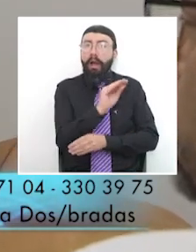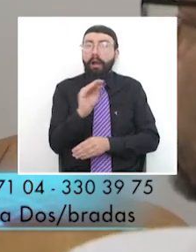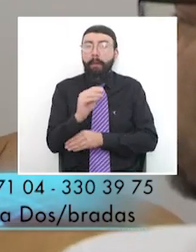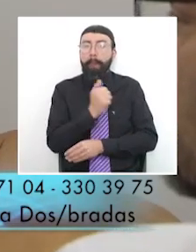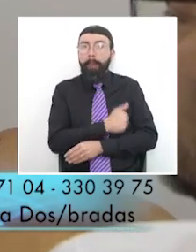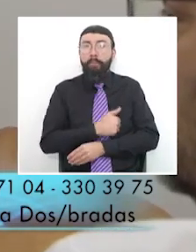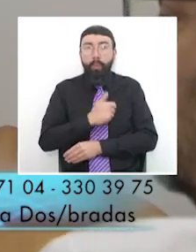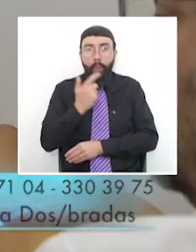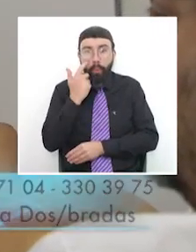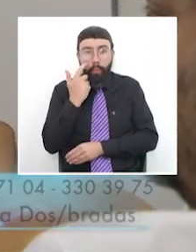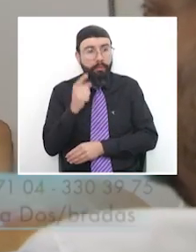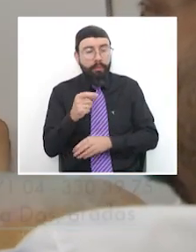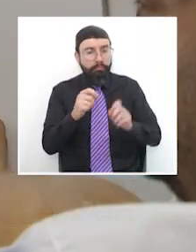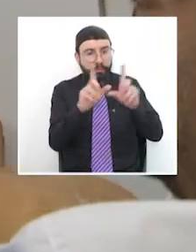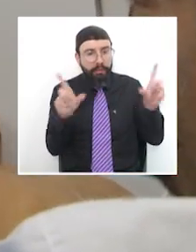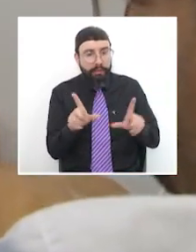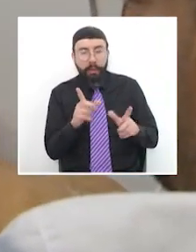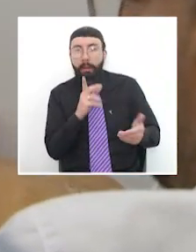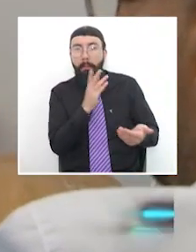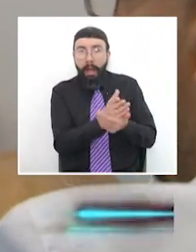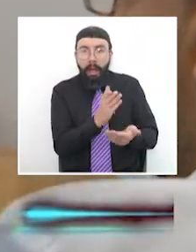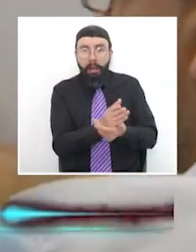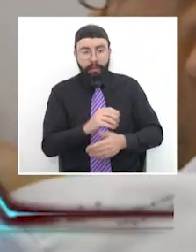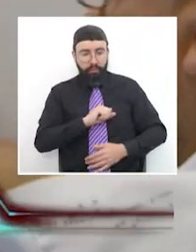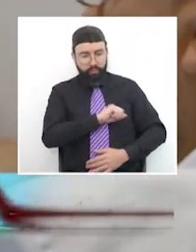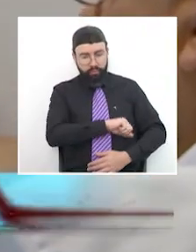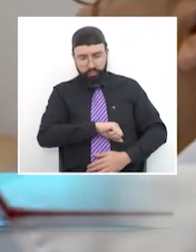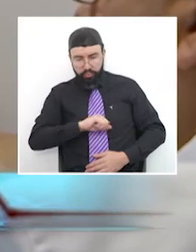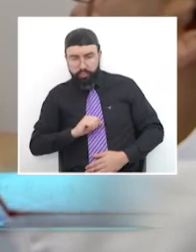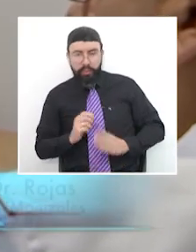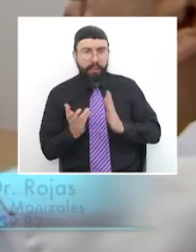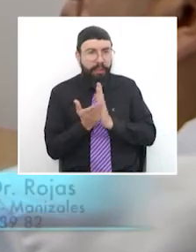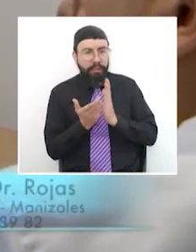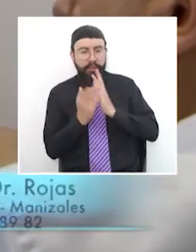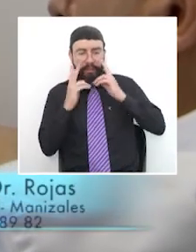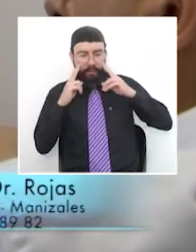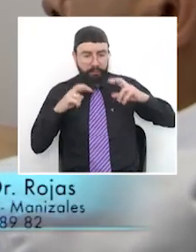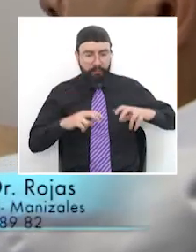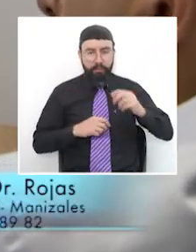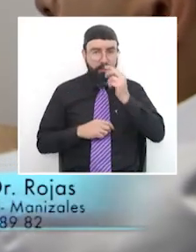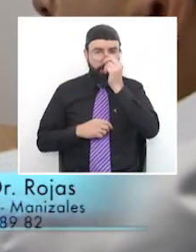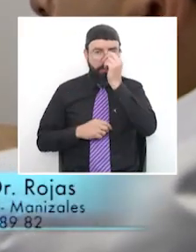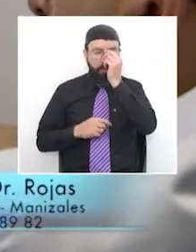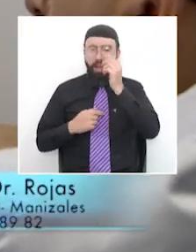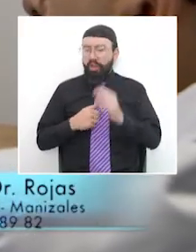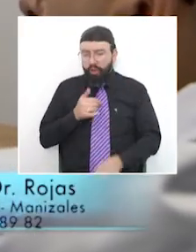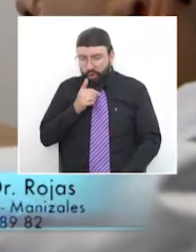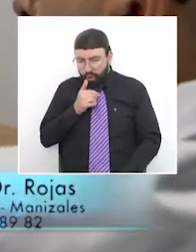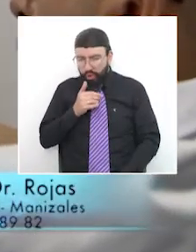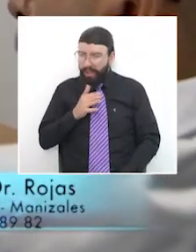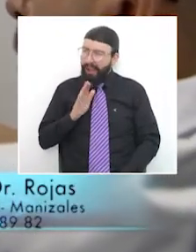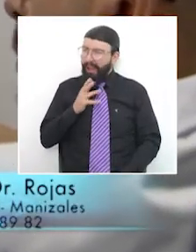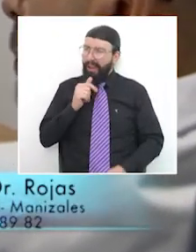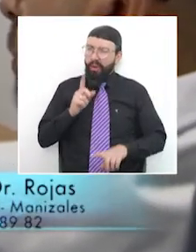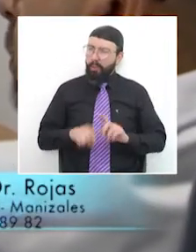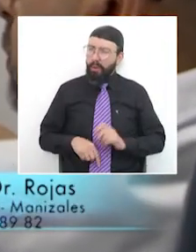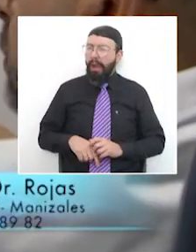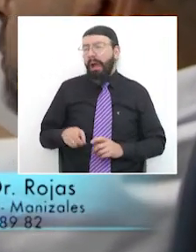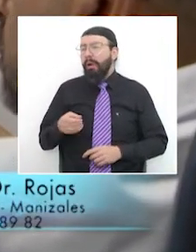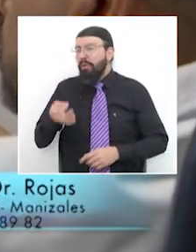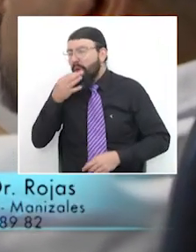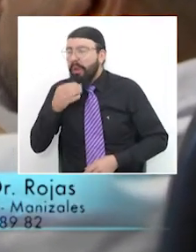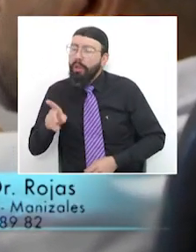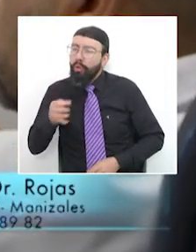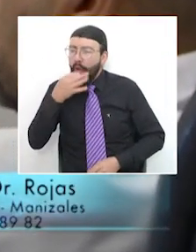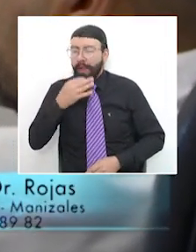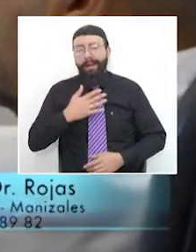atención, exámenes de control, de estudio. Eso no es que me tapé para orinar y me voy para una farmacia que me mande una pastica y